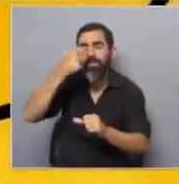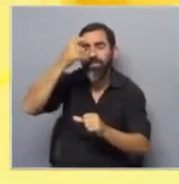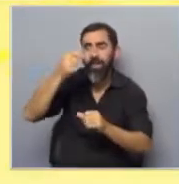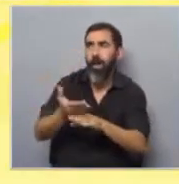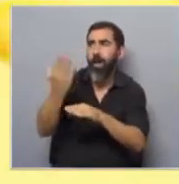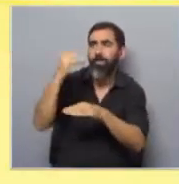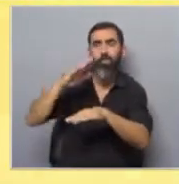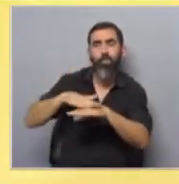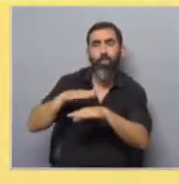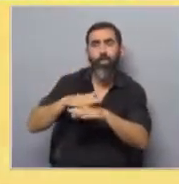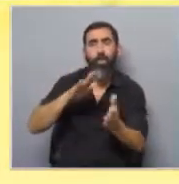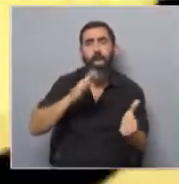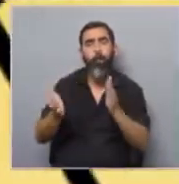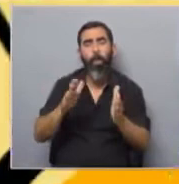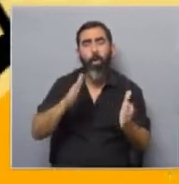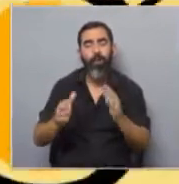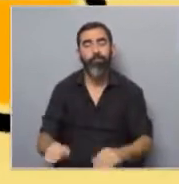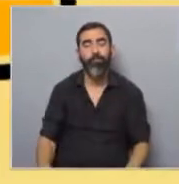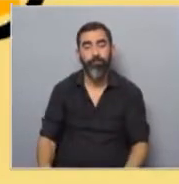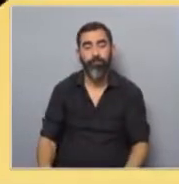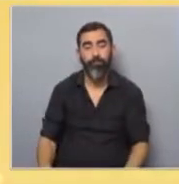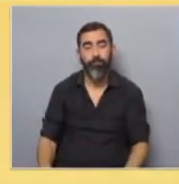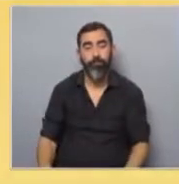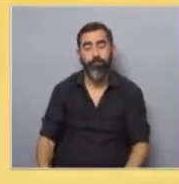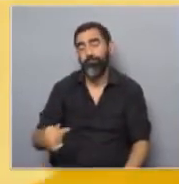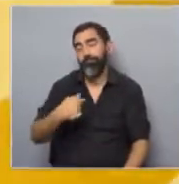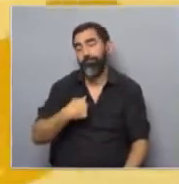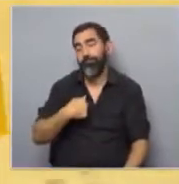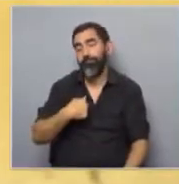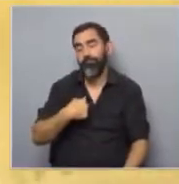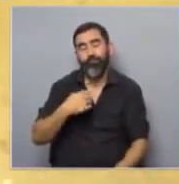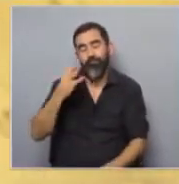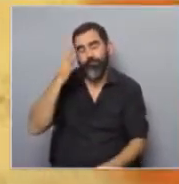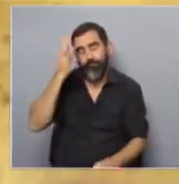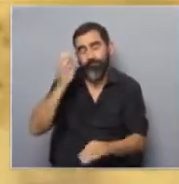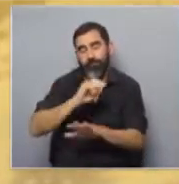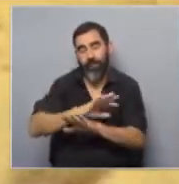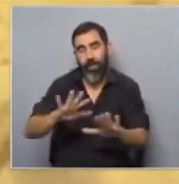momento? Bueno, para mí era una aventura indescriptible, ¿no?